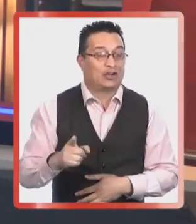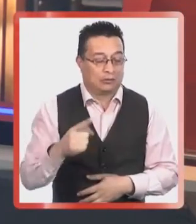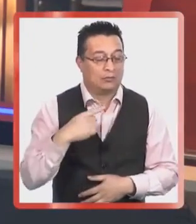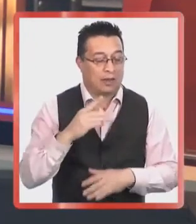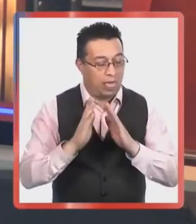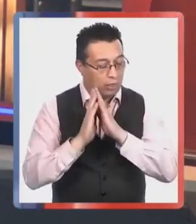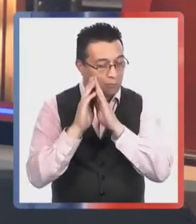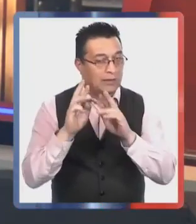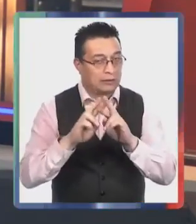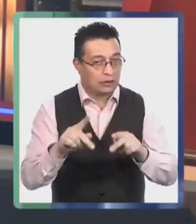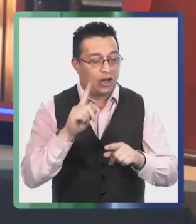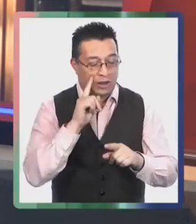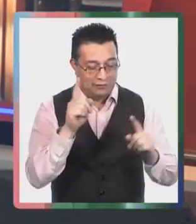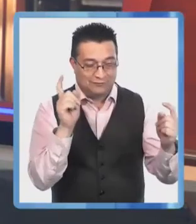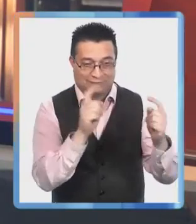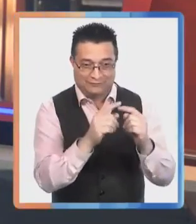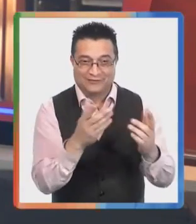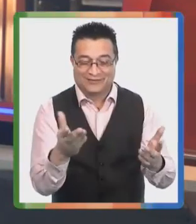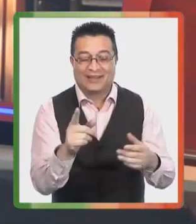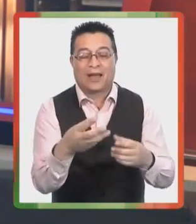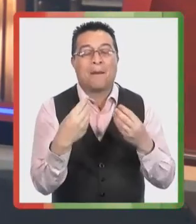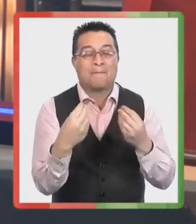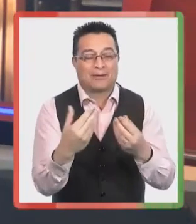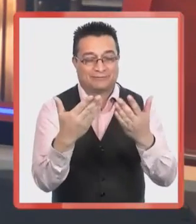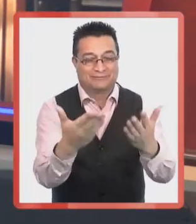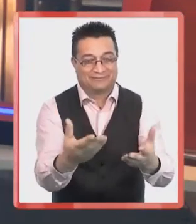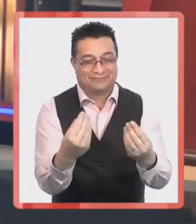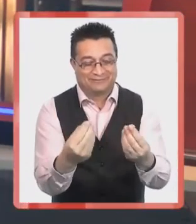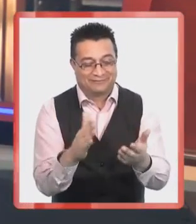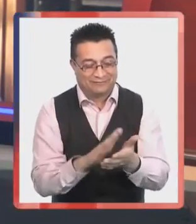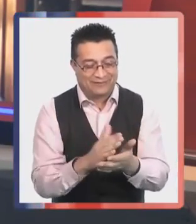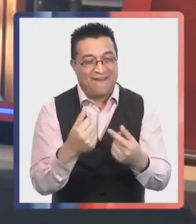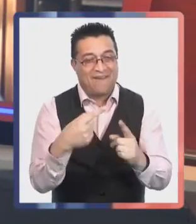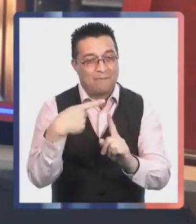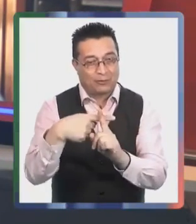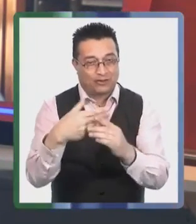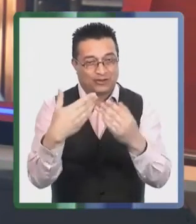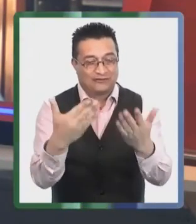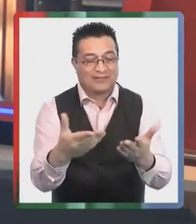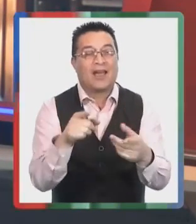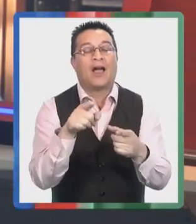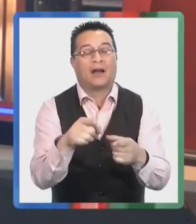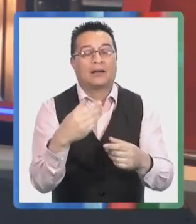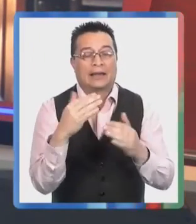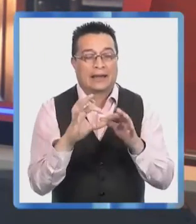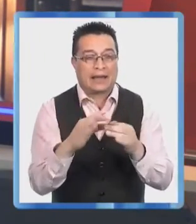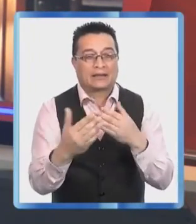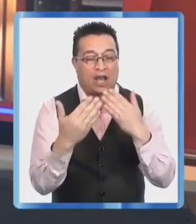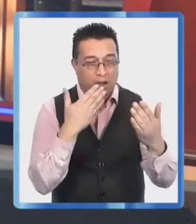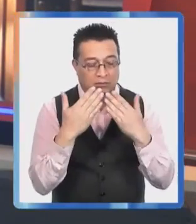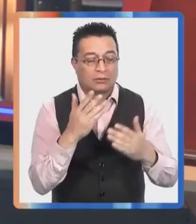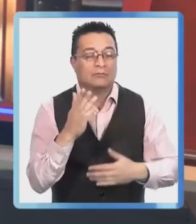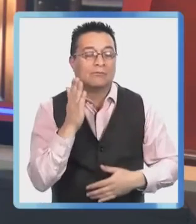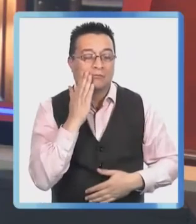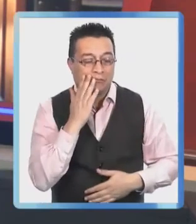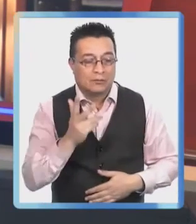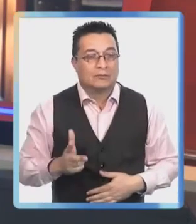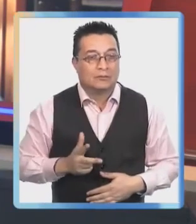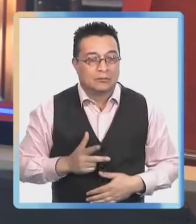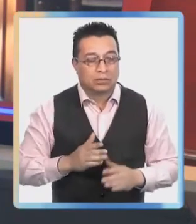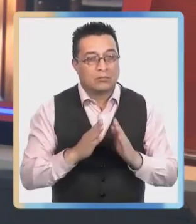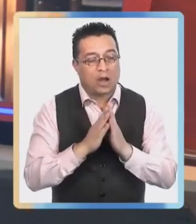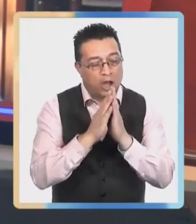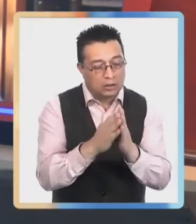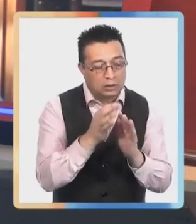así que lo deje dormir más tranquilo. Le deseamos lo mejor para usted. De verdad, muchas gracias por conversar siempre con nosotros, por su amabilidad,